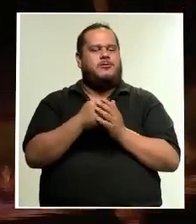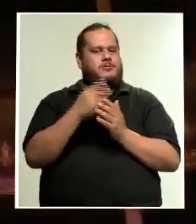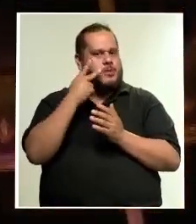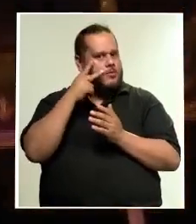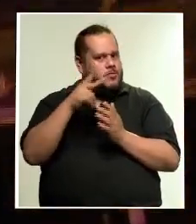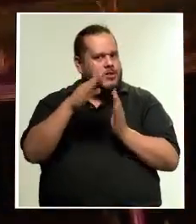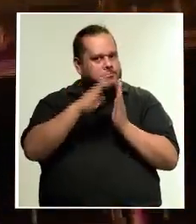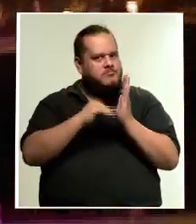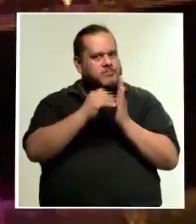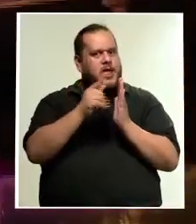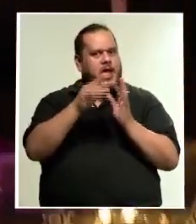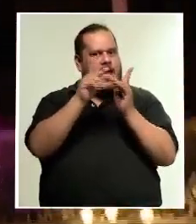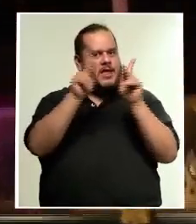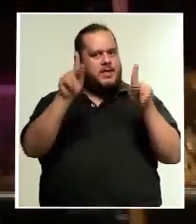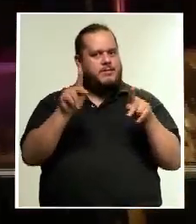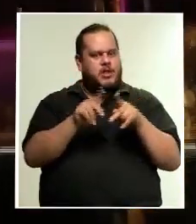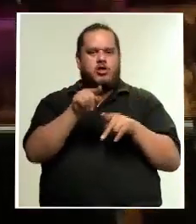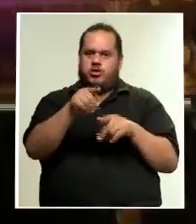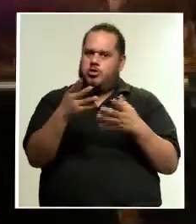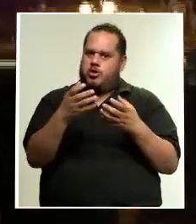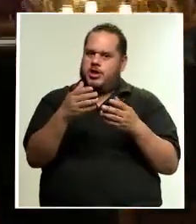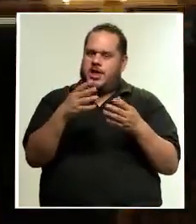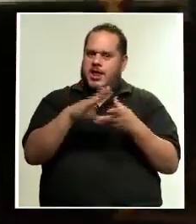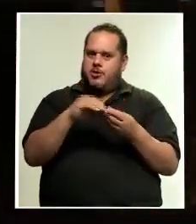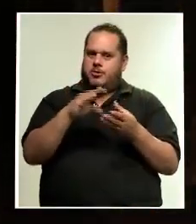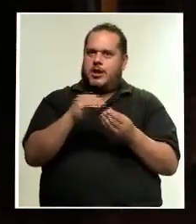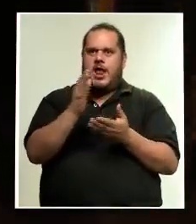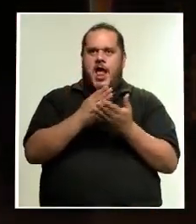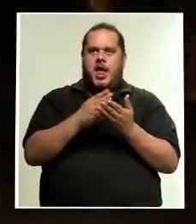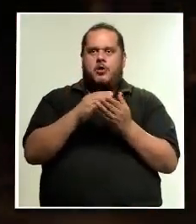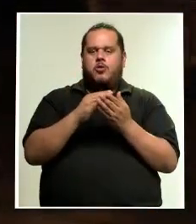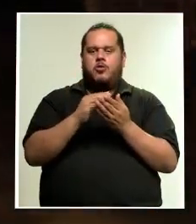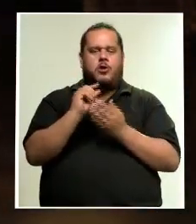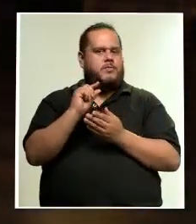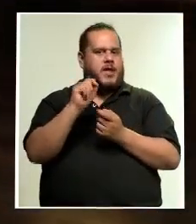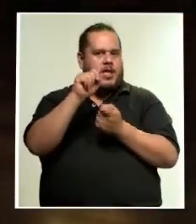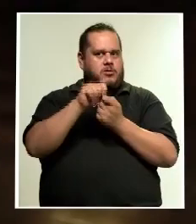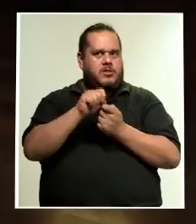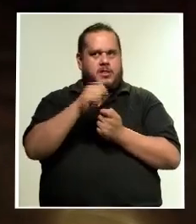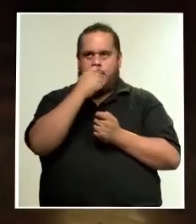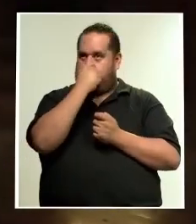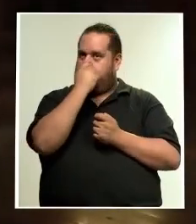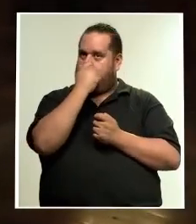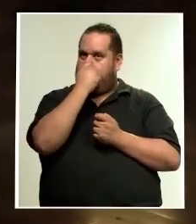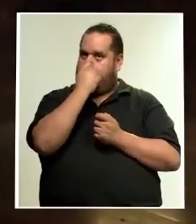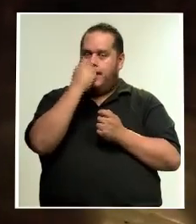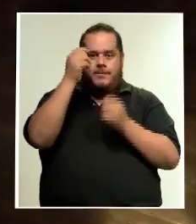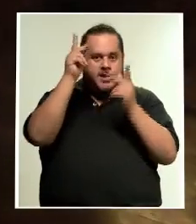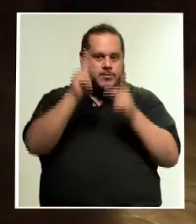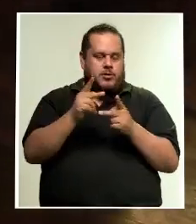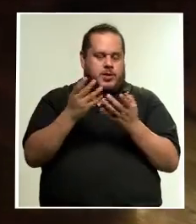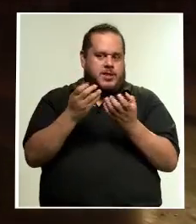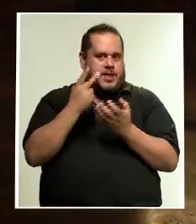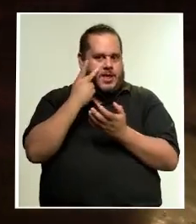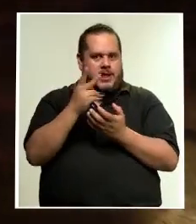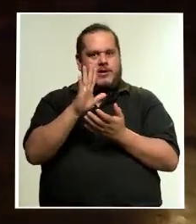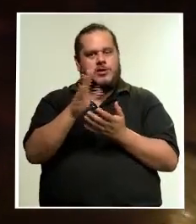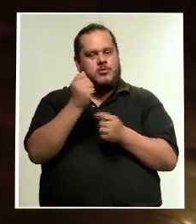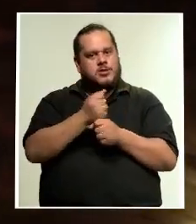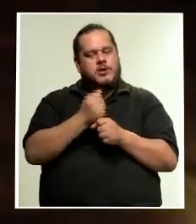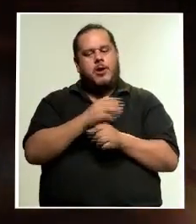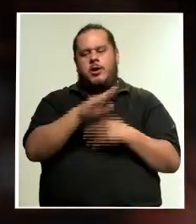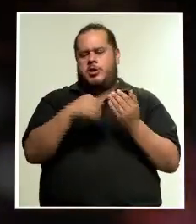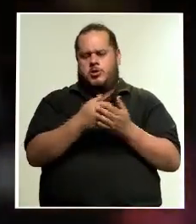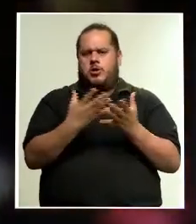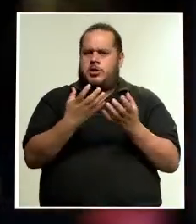aquí en pantalla. Randall, si usted quiere contarnos unos pequeños detalles para que la gente que está ansiosa de ver sus obras y también para quienes quieran